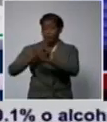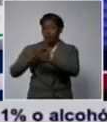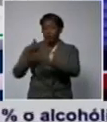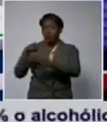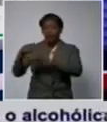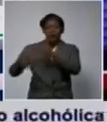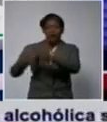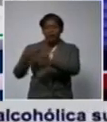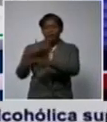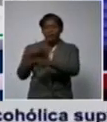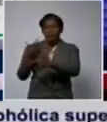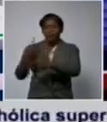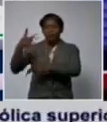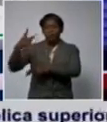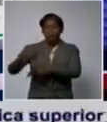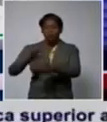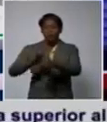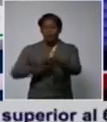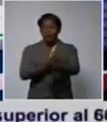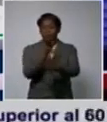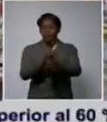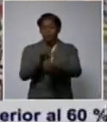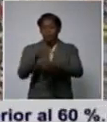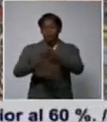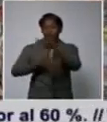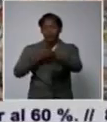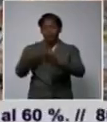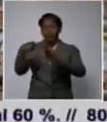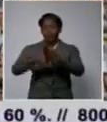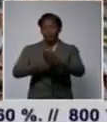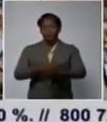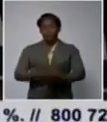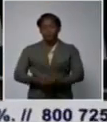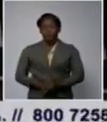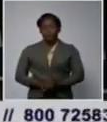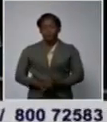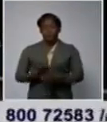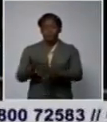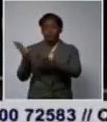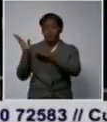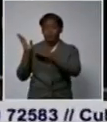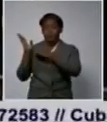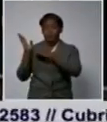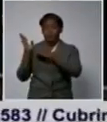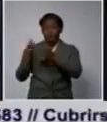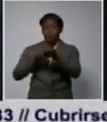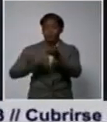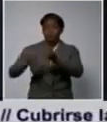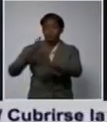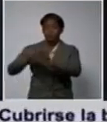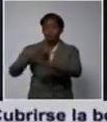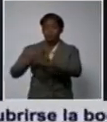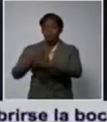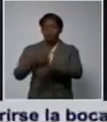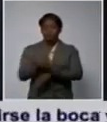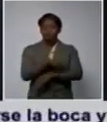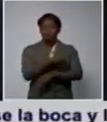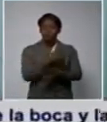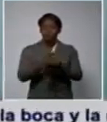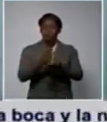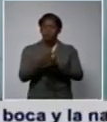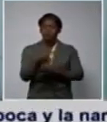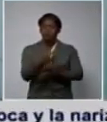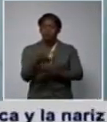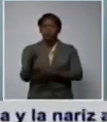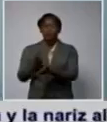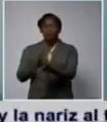la propagación de la epidemia. Tenemos el reporte. Santiago de Cuba en la última semana mantiene como tendencia la